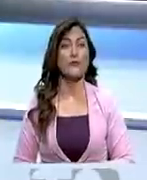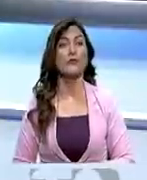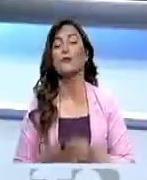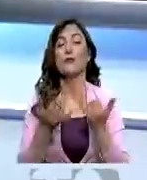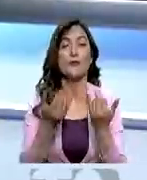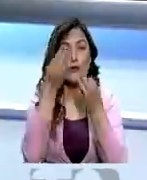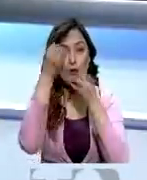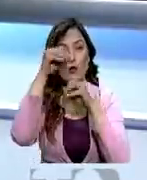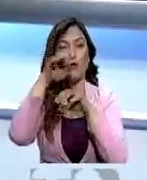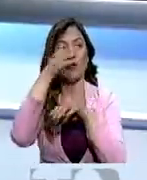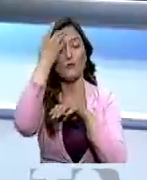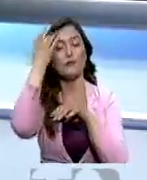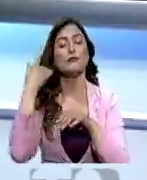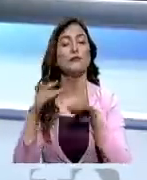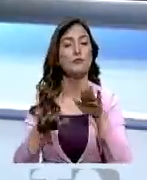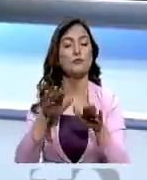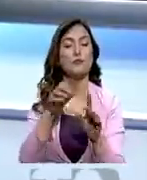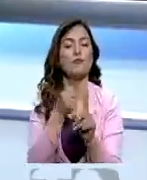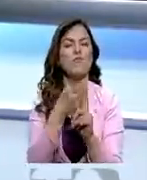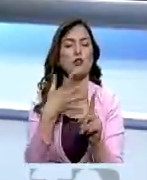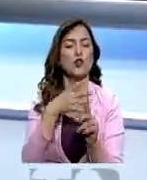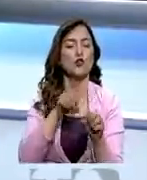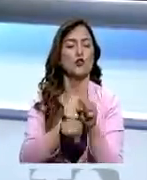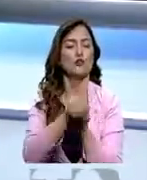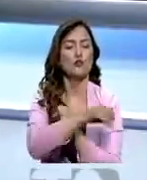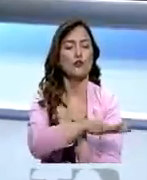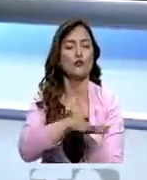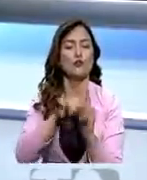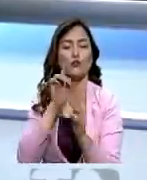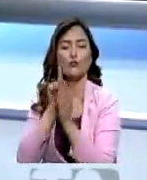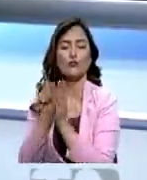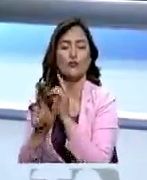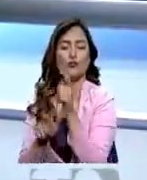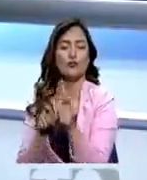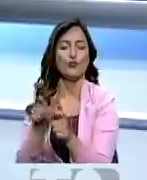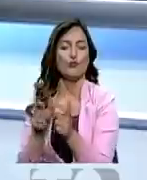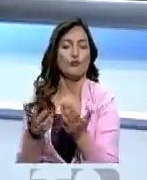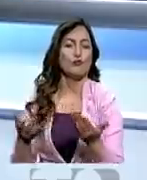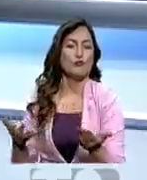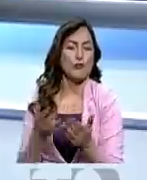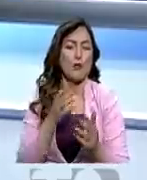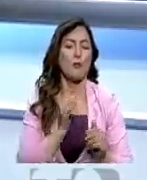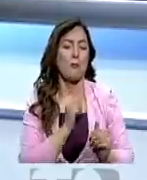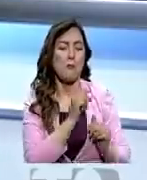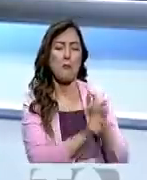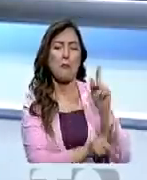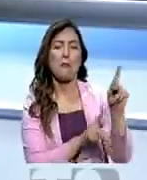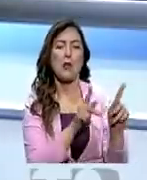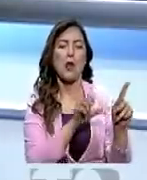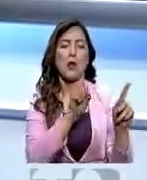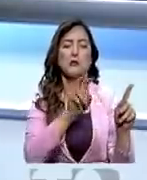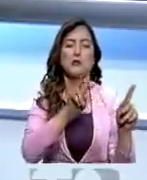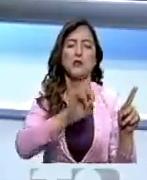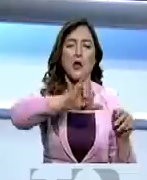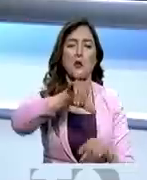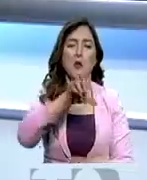De primera mano, una supuesta afectación ambiental es denunciada por los habitantes de la playa San José en la provincia de